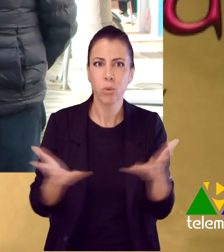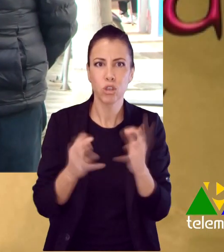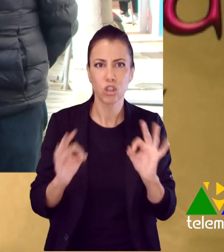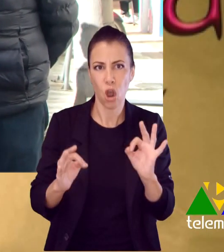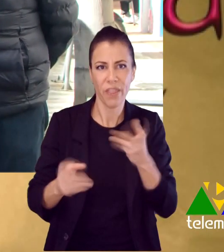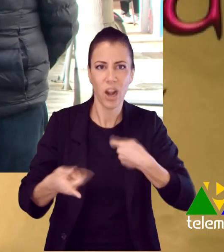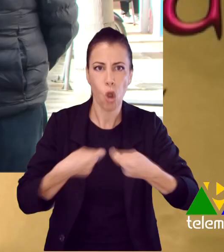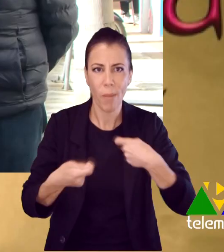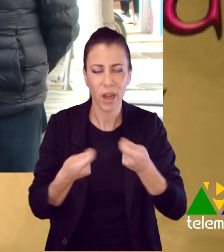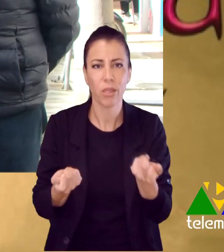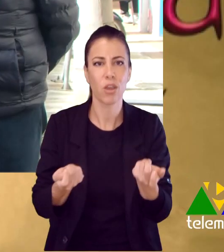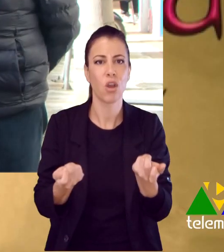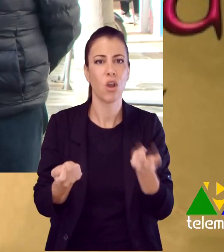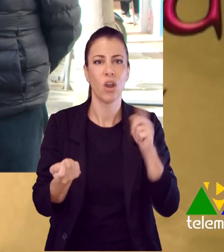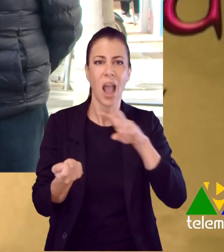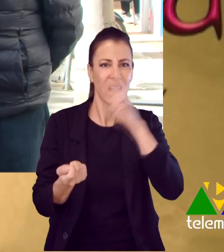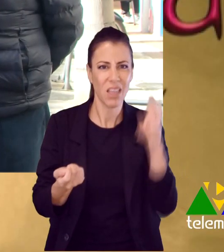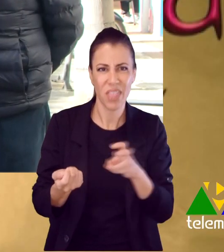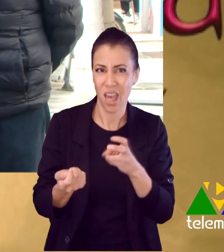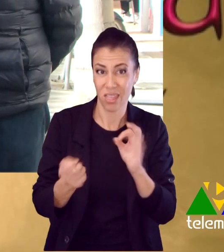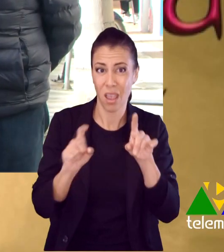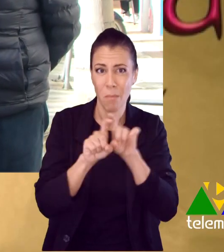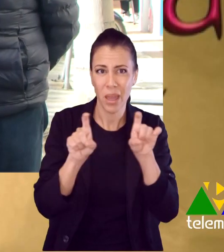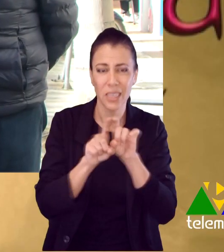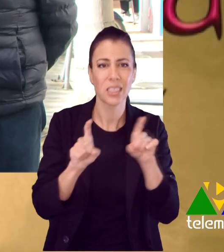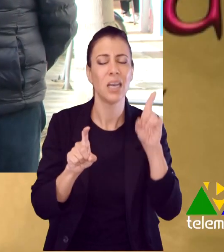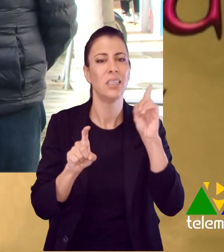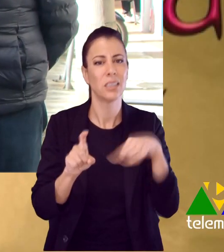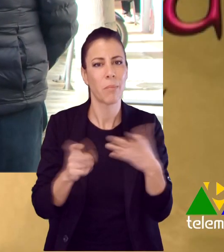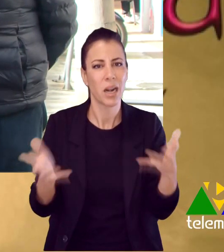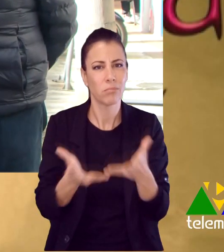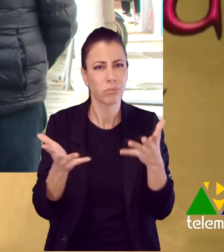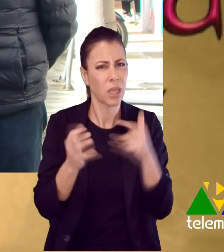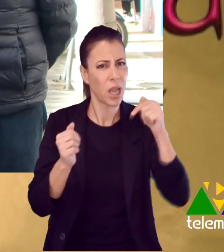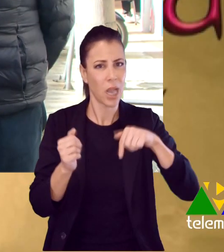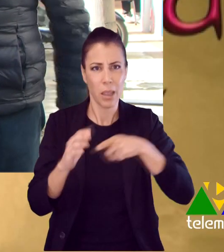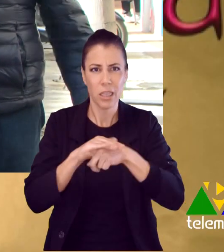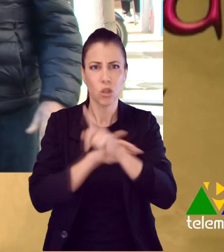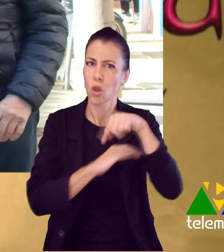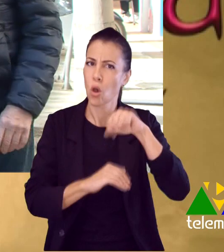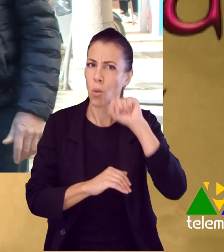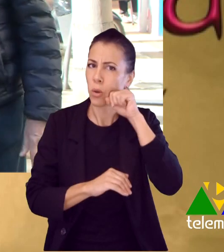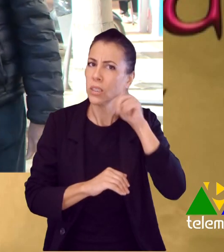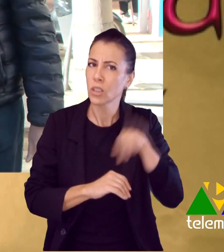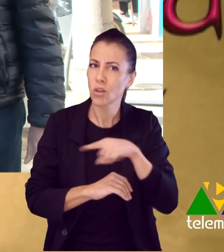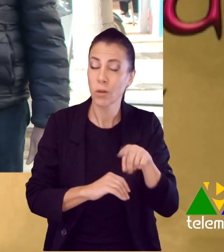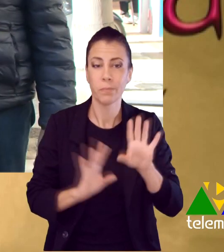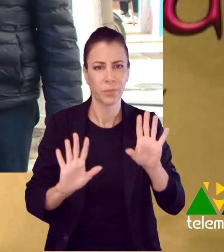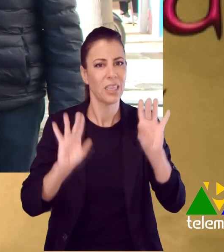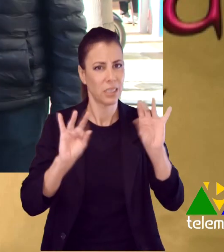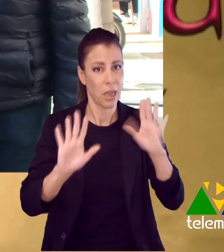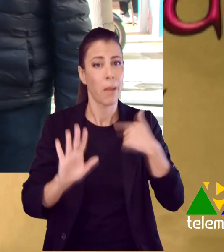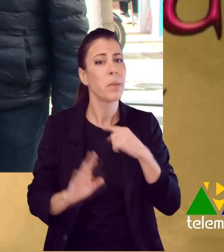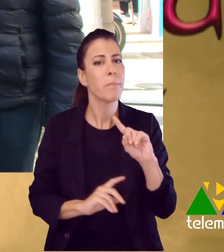del comercio, de la actividad empresarial, del relanzamiento de nuestro municipio, ¿no? Sí, primero me gustaría